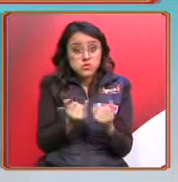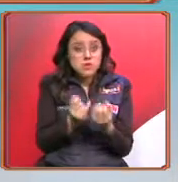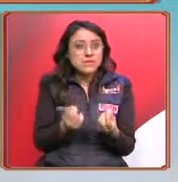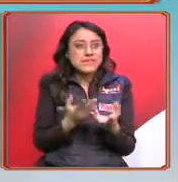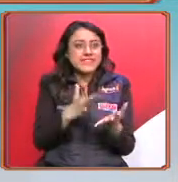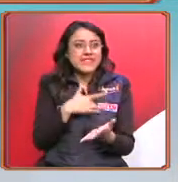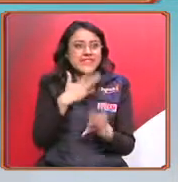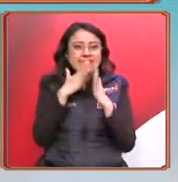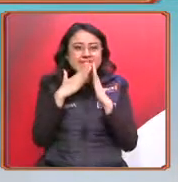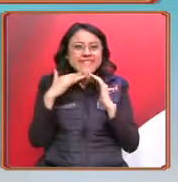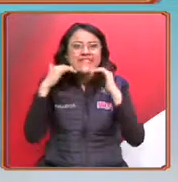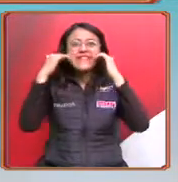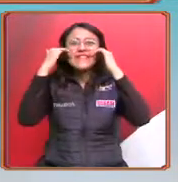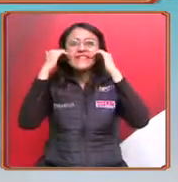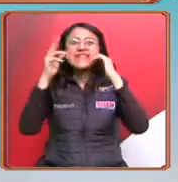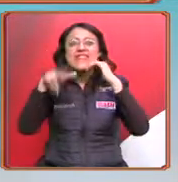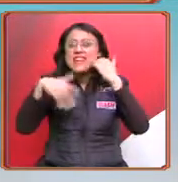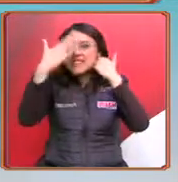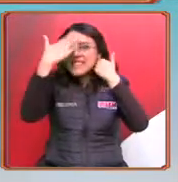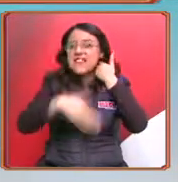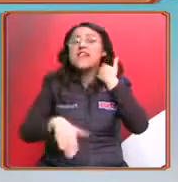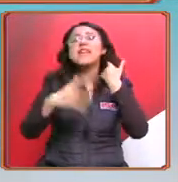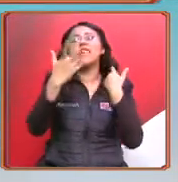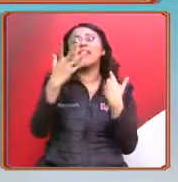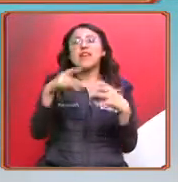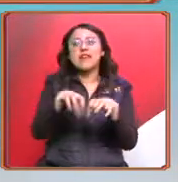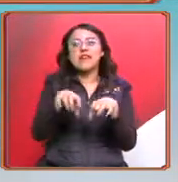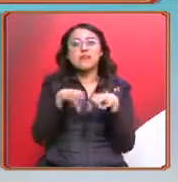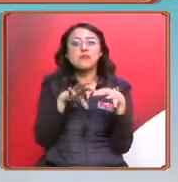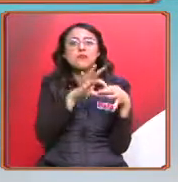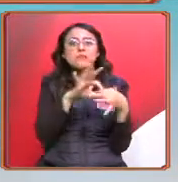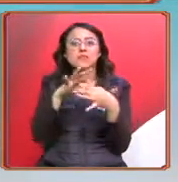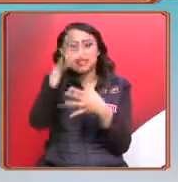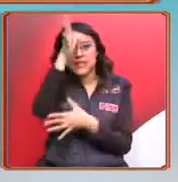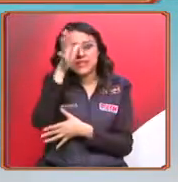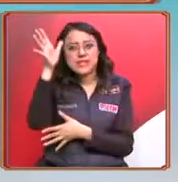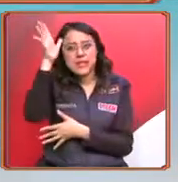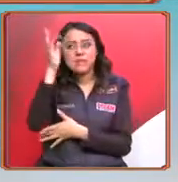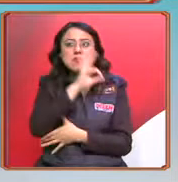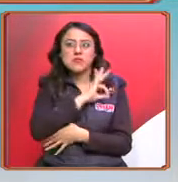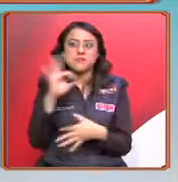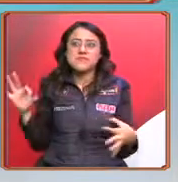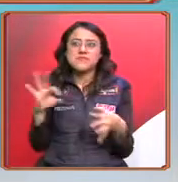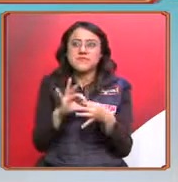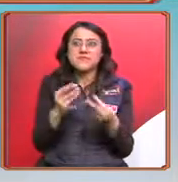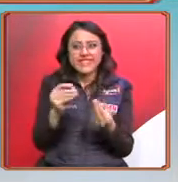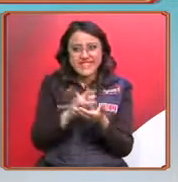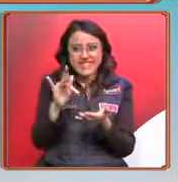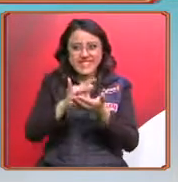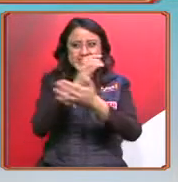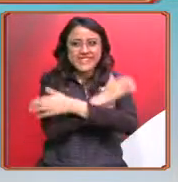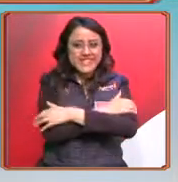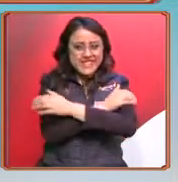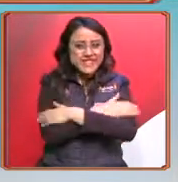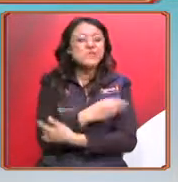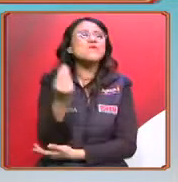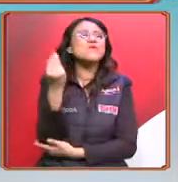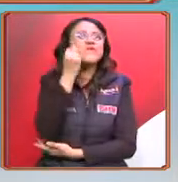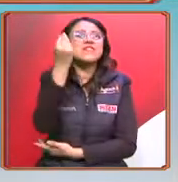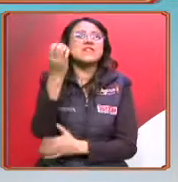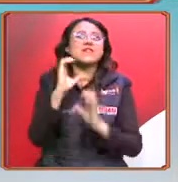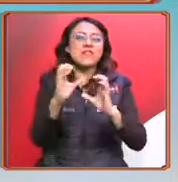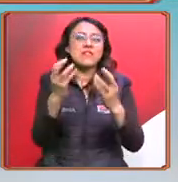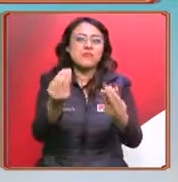tener una sonrisota, y qué mejor saber que el talento azteca se está uniendo a esta gran causa. Gracias, Penélope, un abrazo y un beso, cuídate